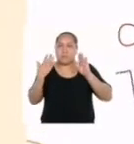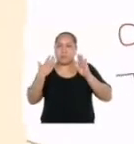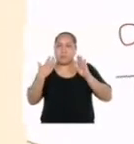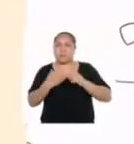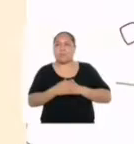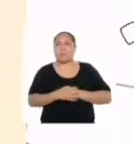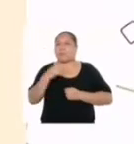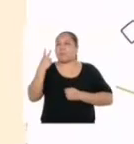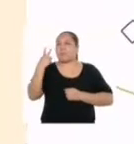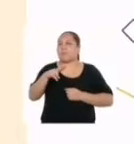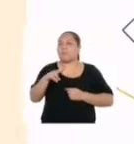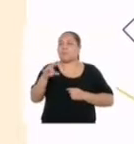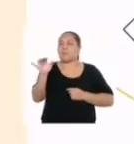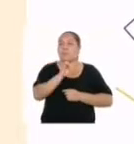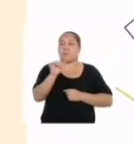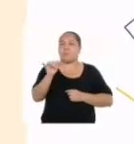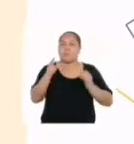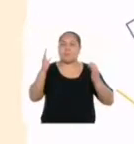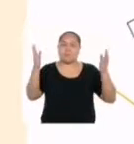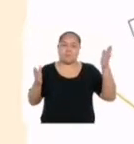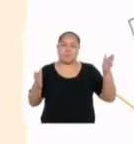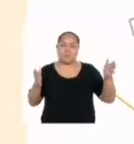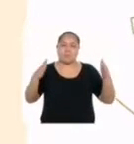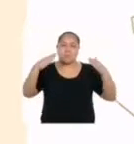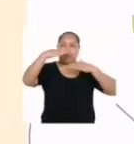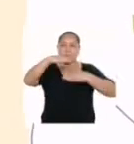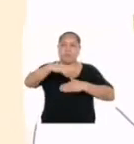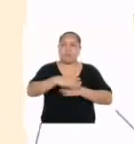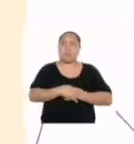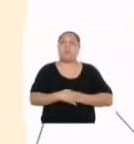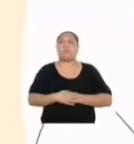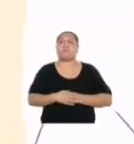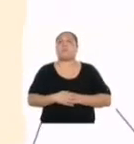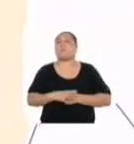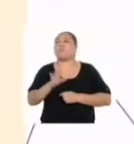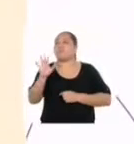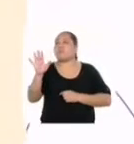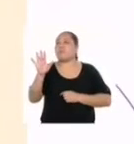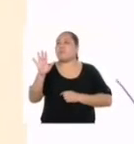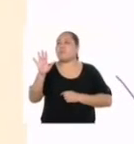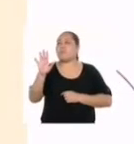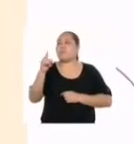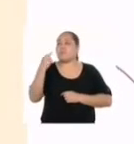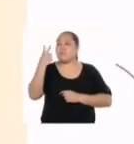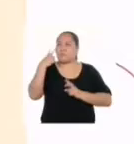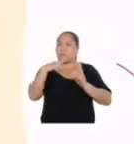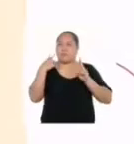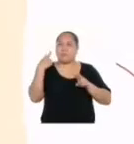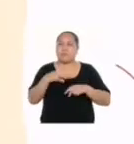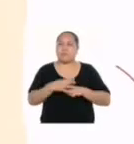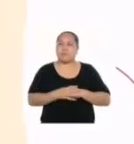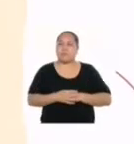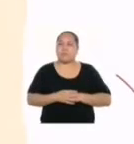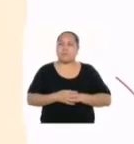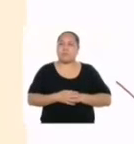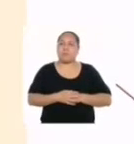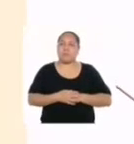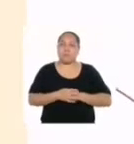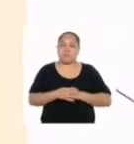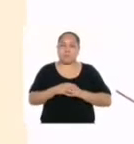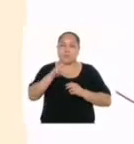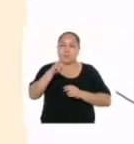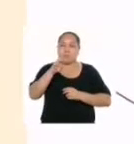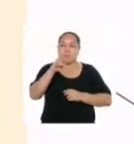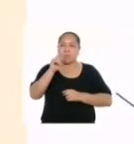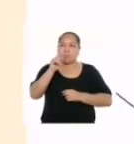paralelepípedo? Veo que tiene los mismos elementos que en la parte interna. Un segundo. Pero me acabo de dar cuenta de que los